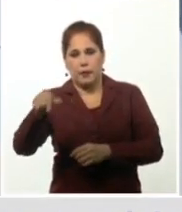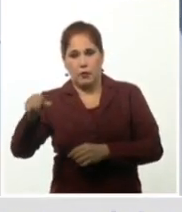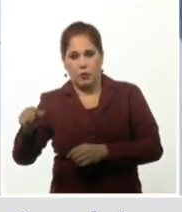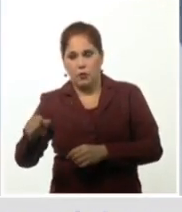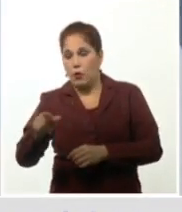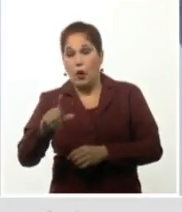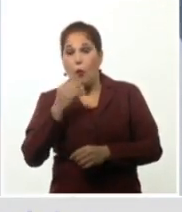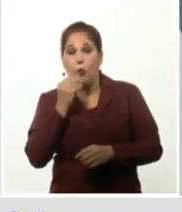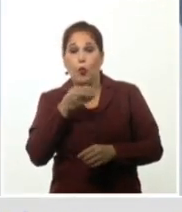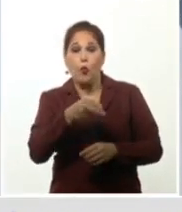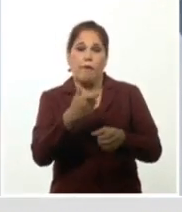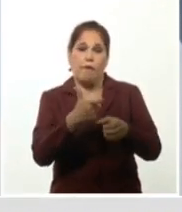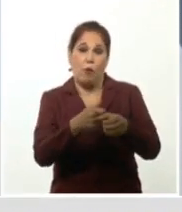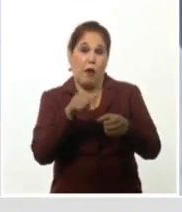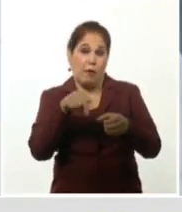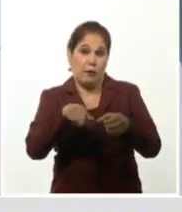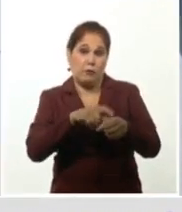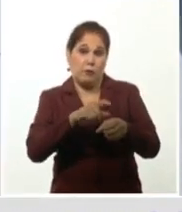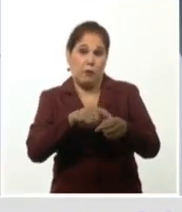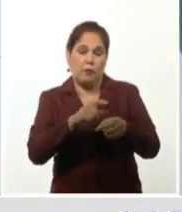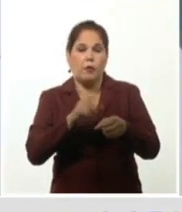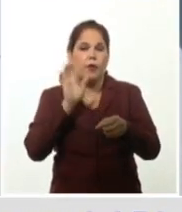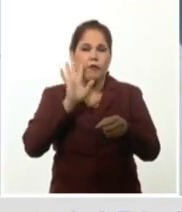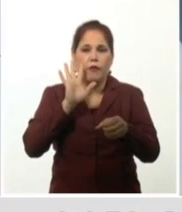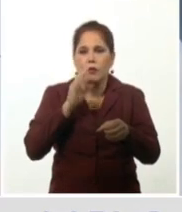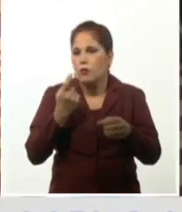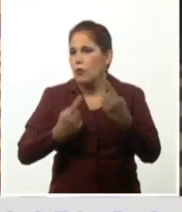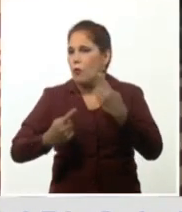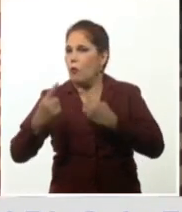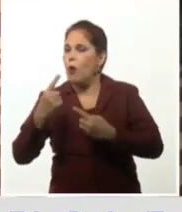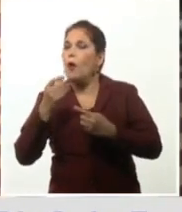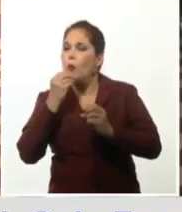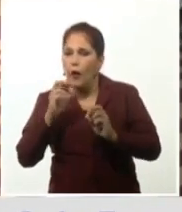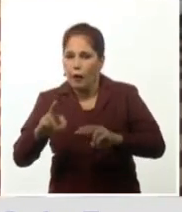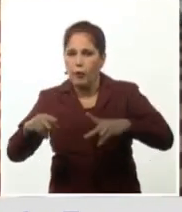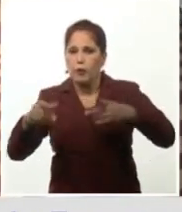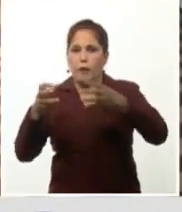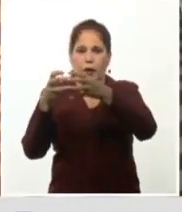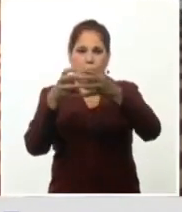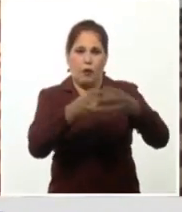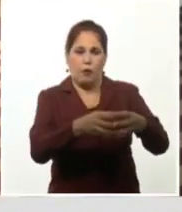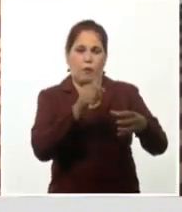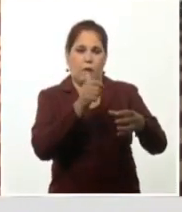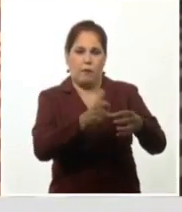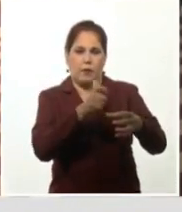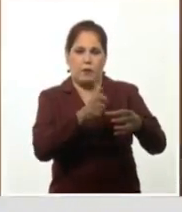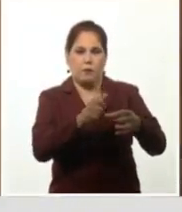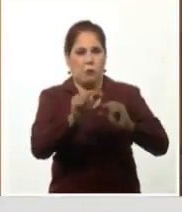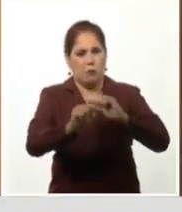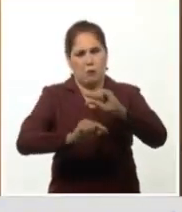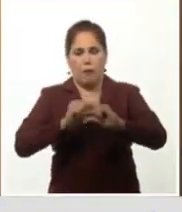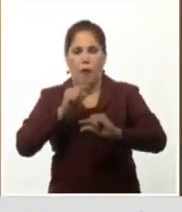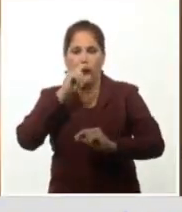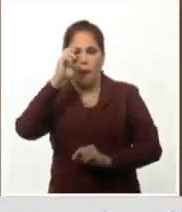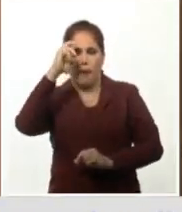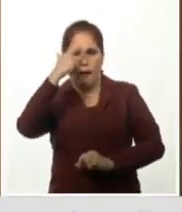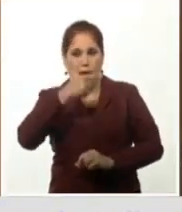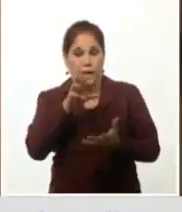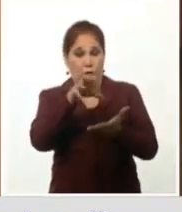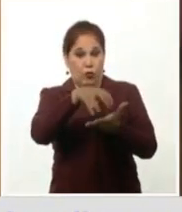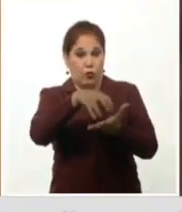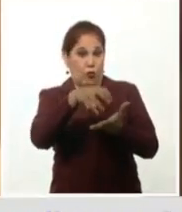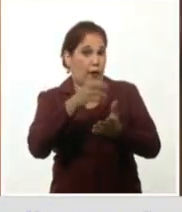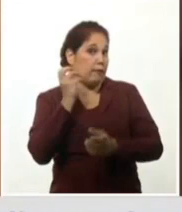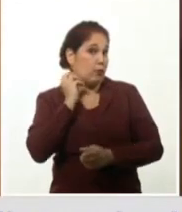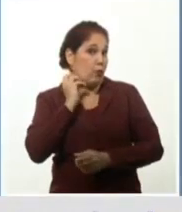pudieron vacunarse ahora y puedan recuperarse en una segunda intención. Así marcha el estudio de intervención de Abdala en la ciudad del Golfo